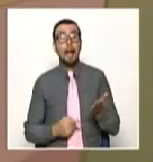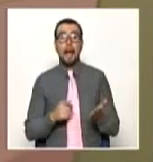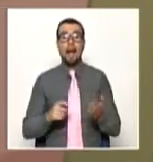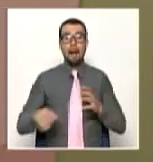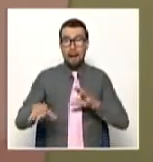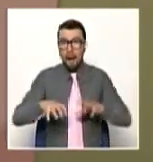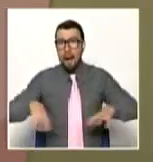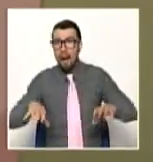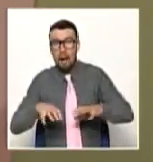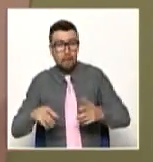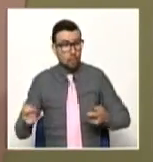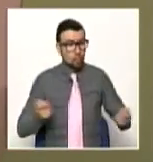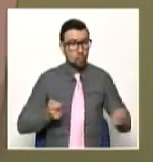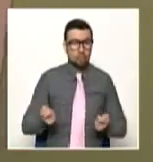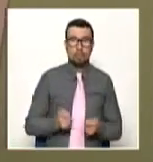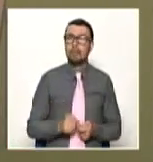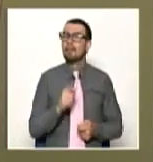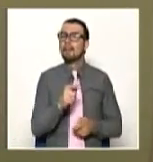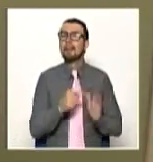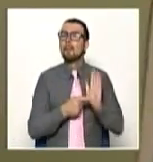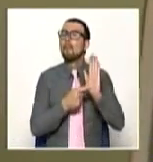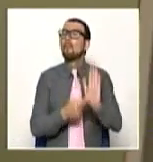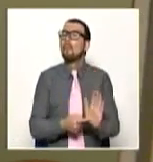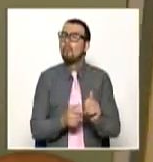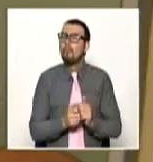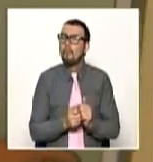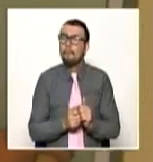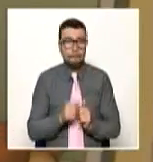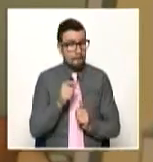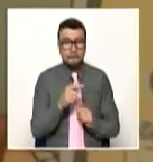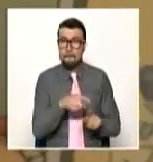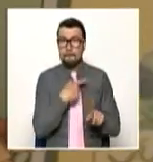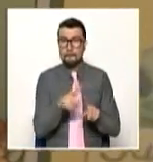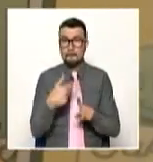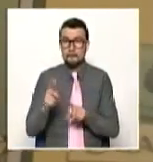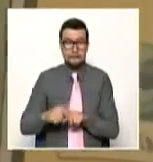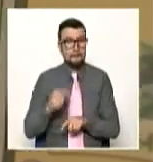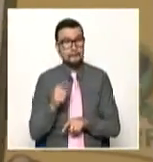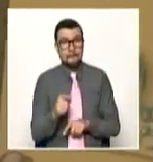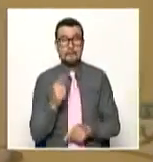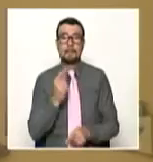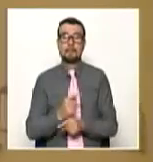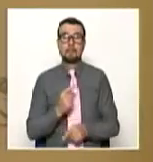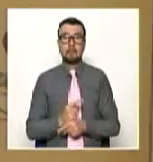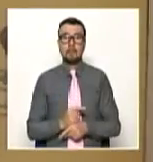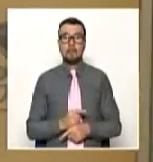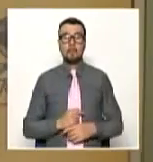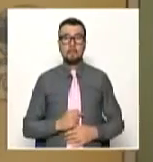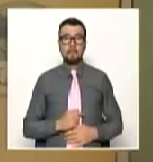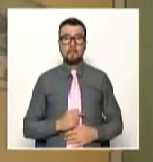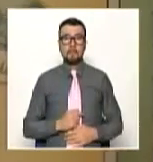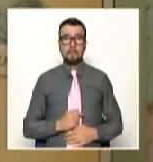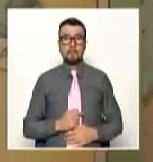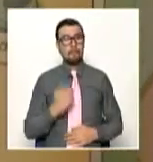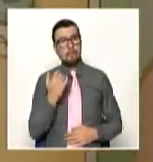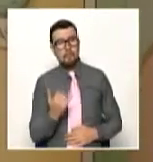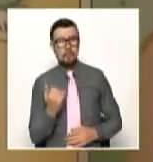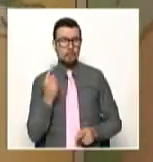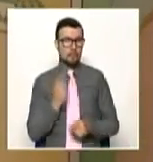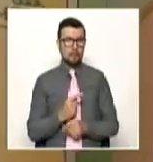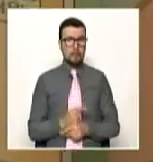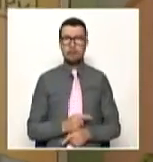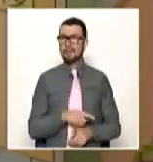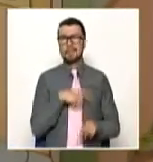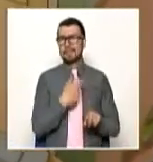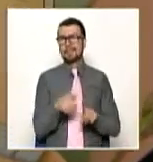actividades. Aquí nos muestra y nos relata varias actividades donde ellos van a realizar